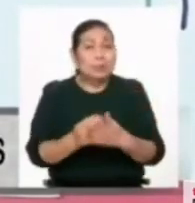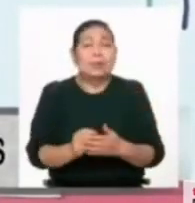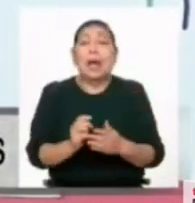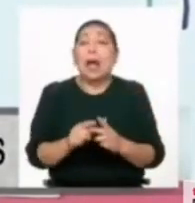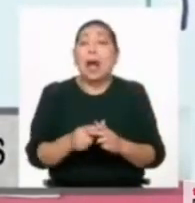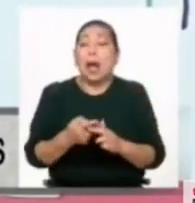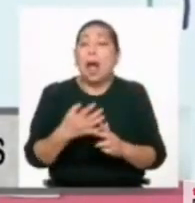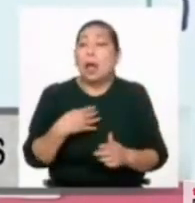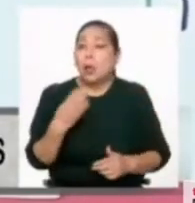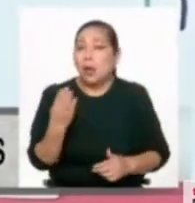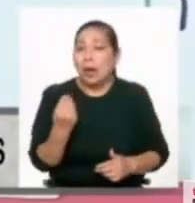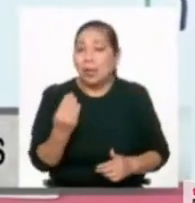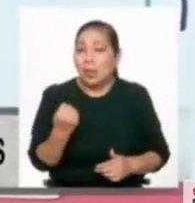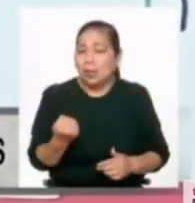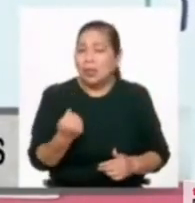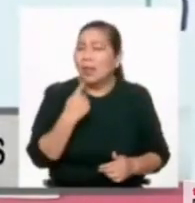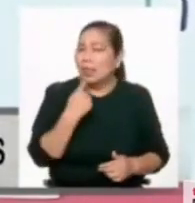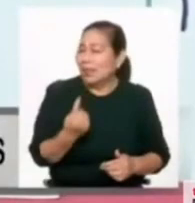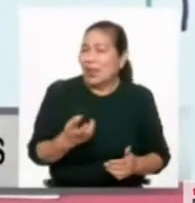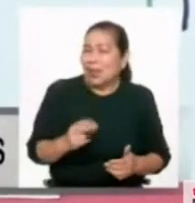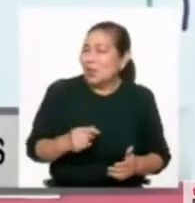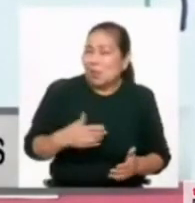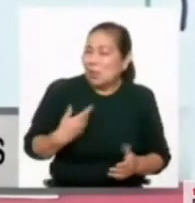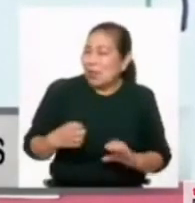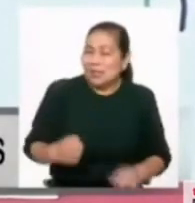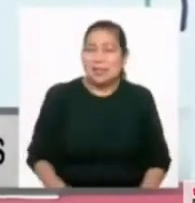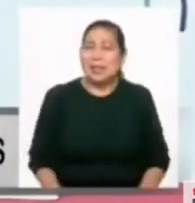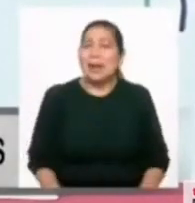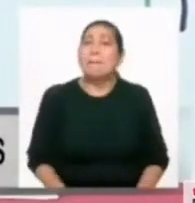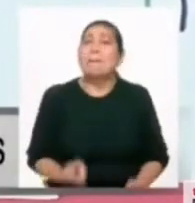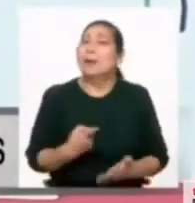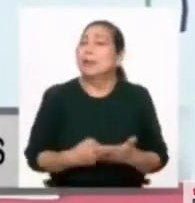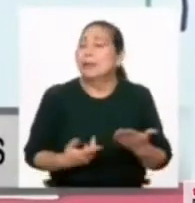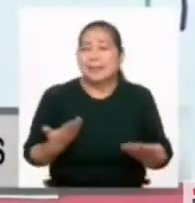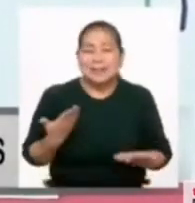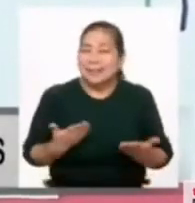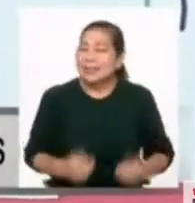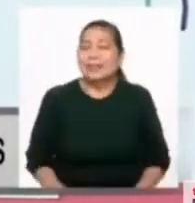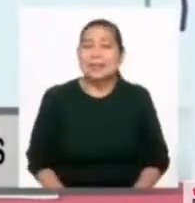a partir de los 14 años. Se dice que eso no se puede hacer porque